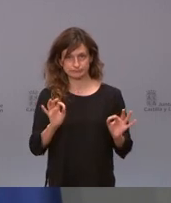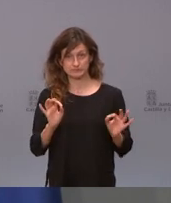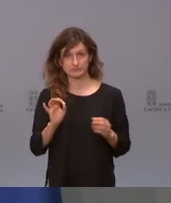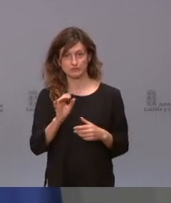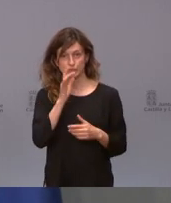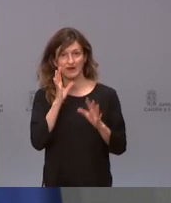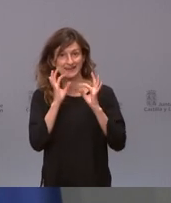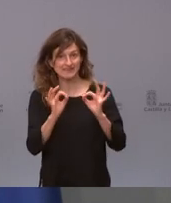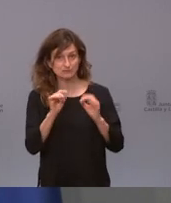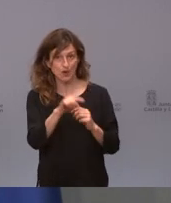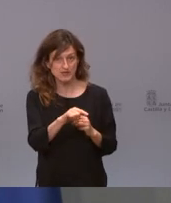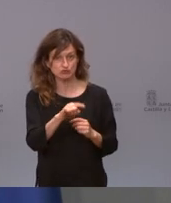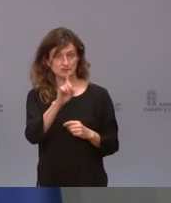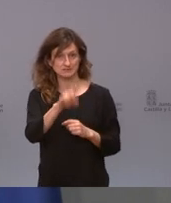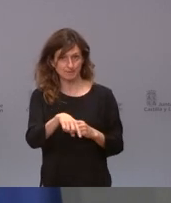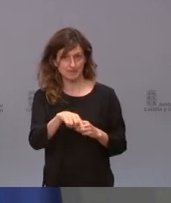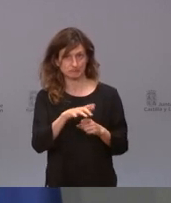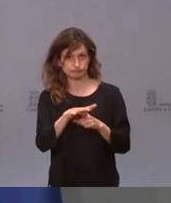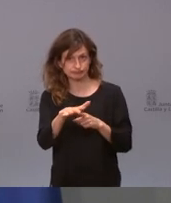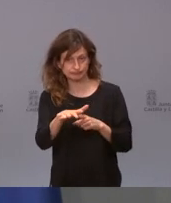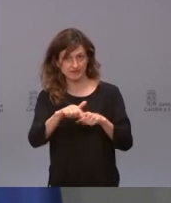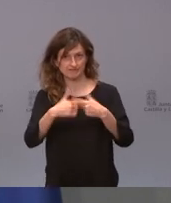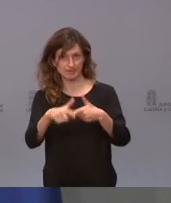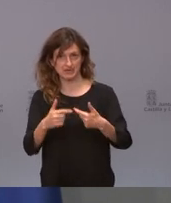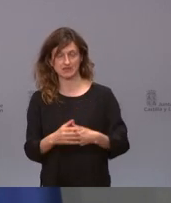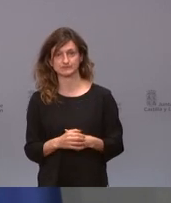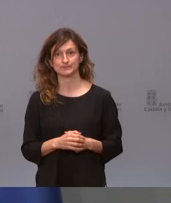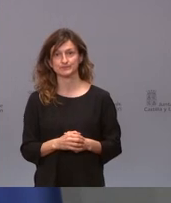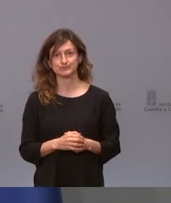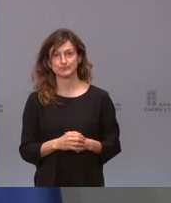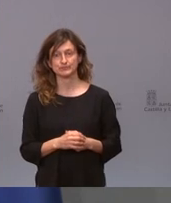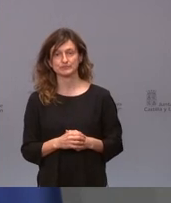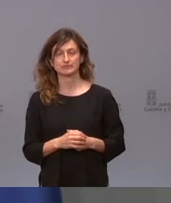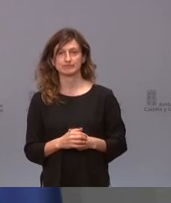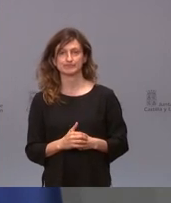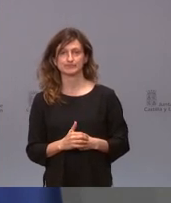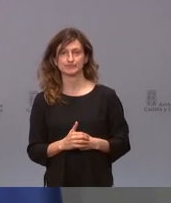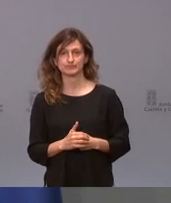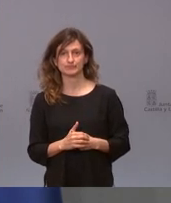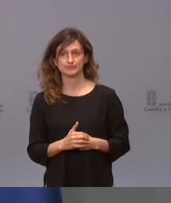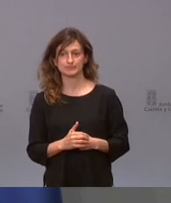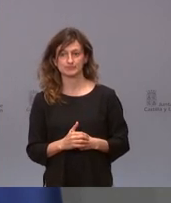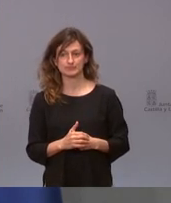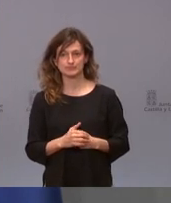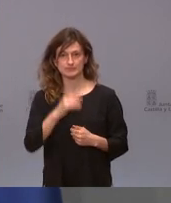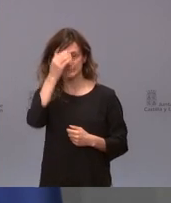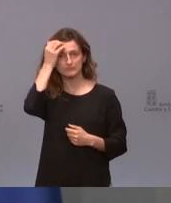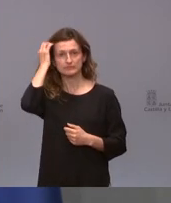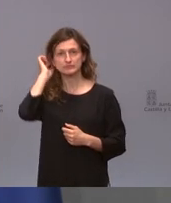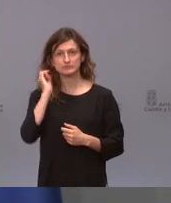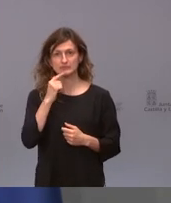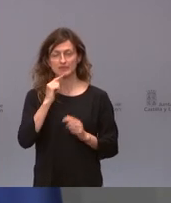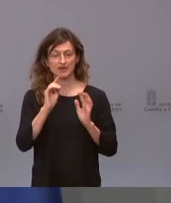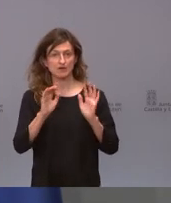pone en riesgo a ellos mismos y pone en riesgo a sus familias en cuanto a la vuelta de la